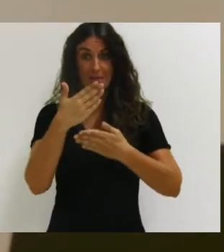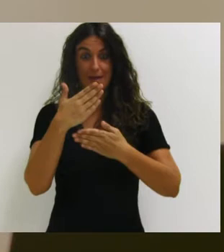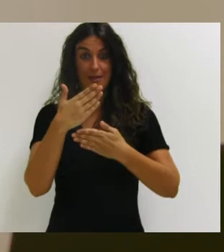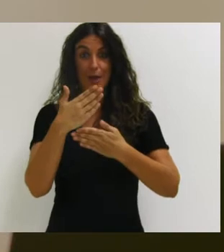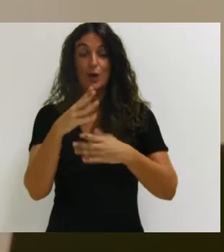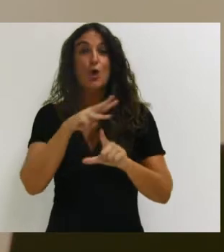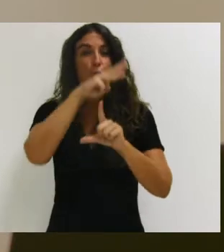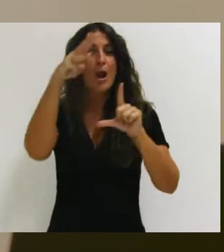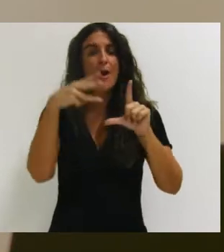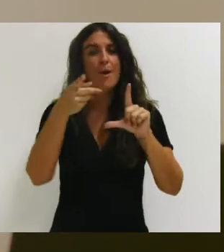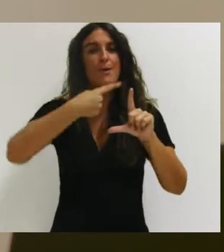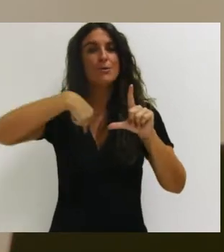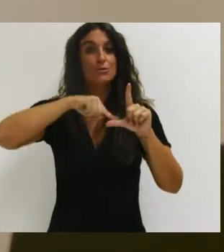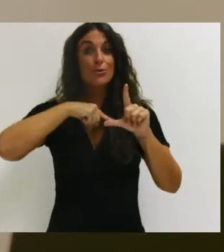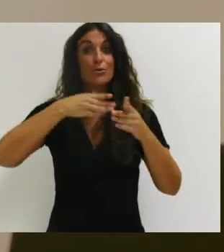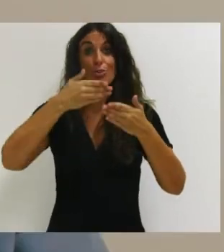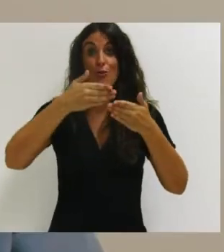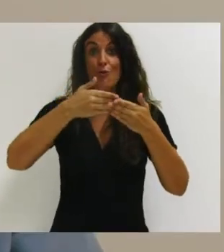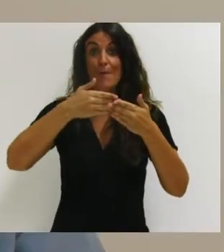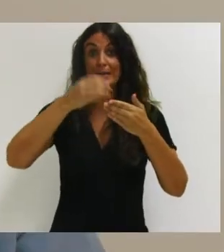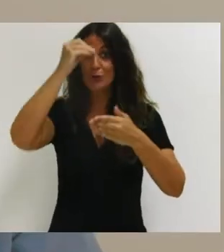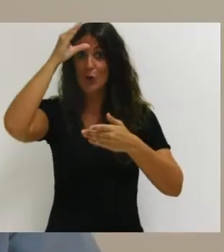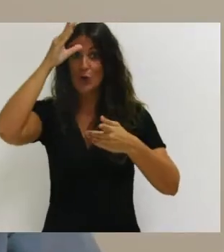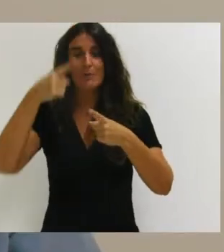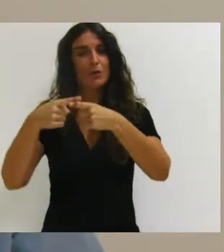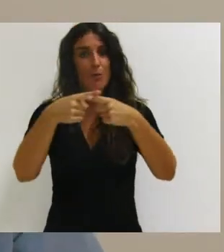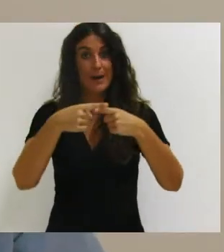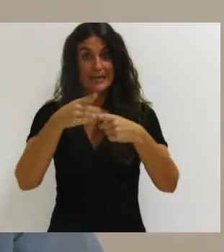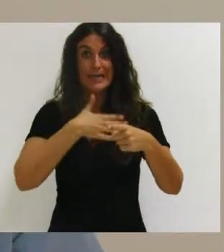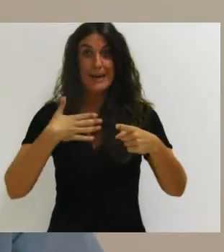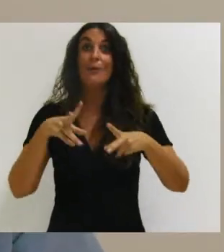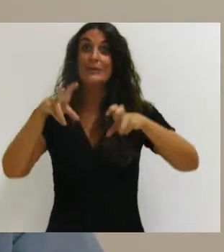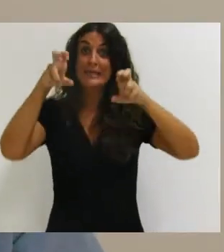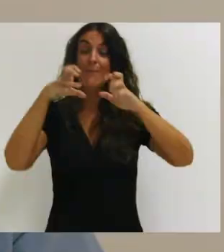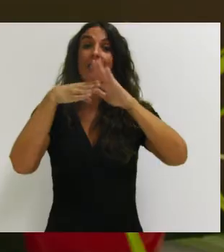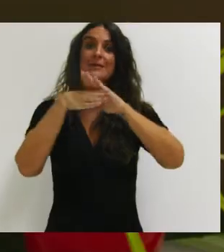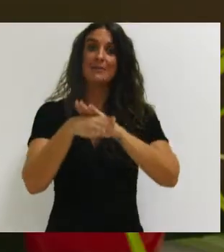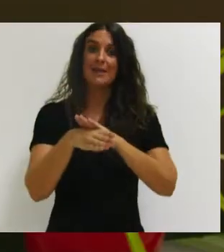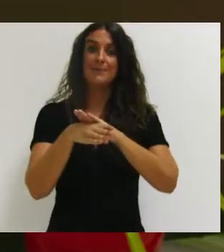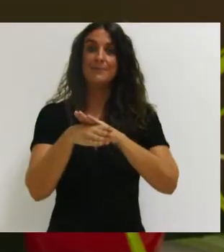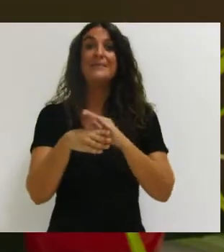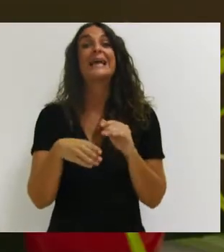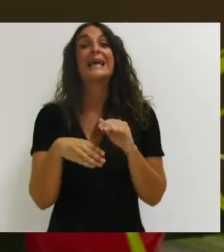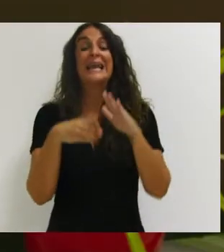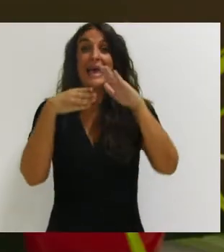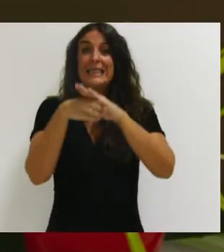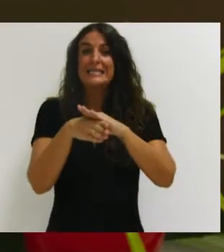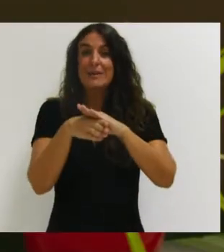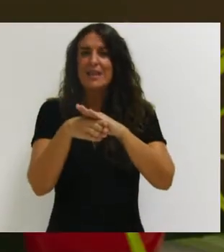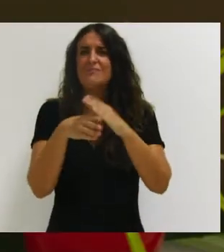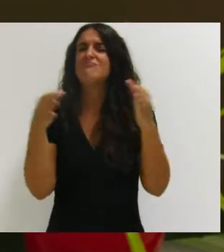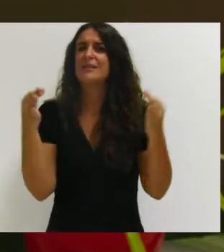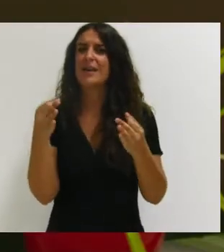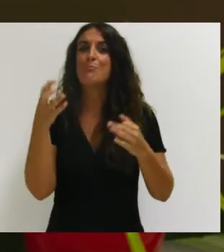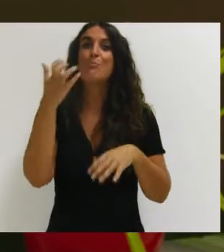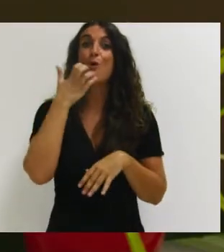página web queremos compartir documentos y conocimiento sobre accesibilidad. La accesibilidad es, por